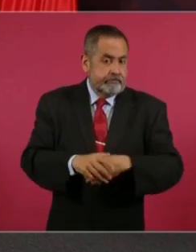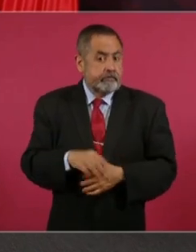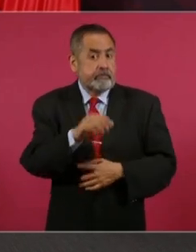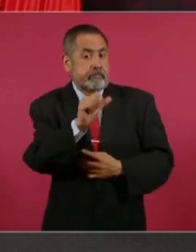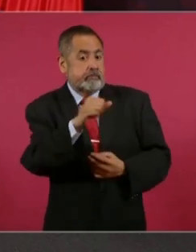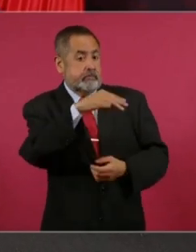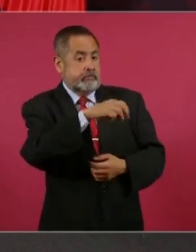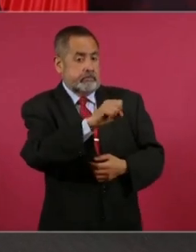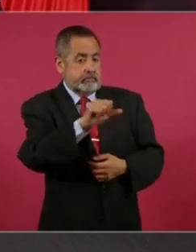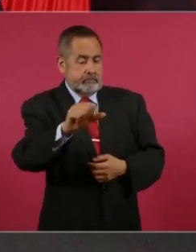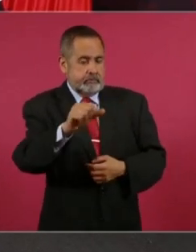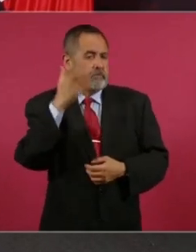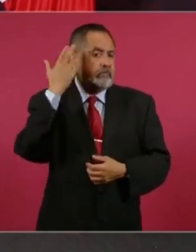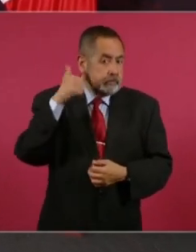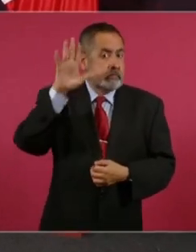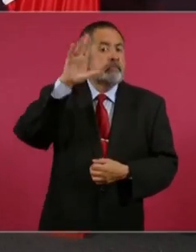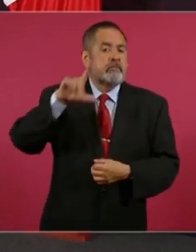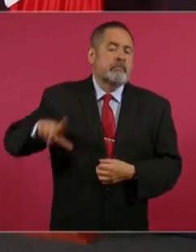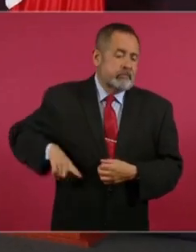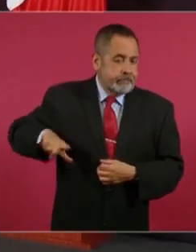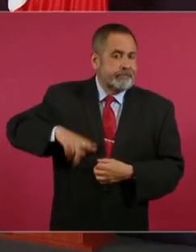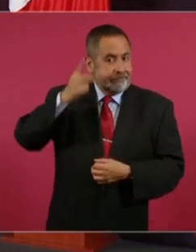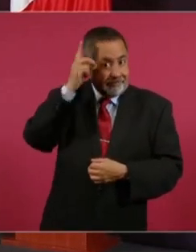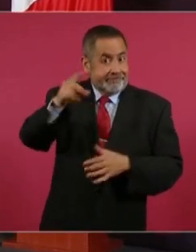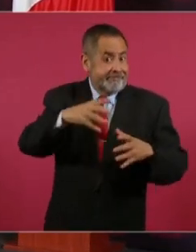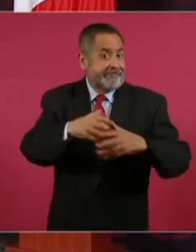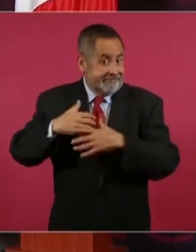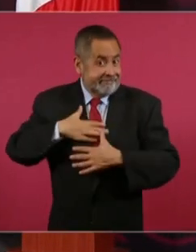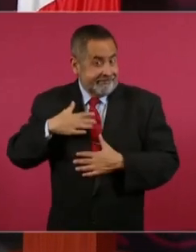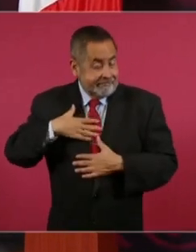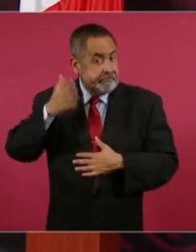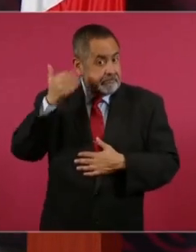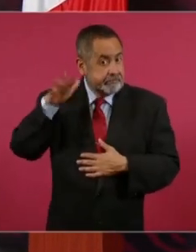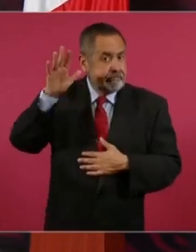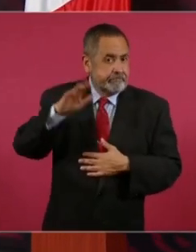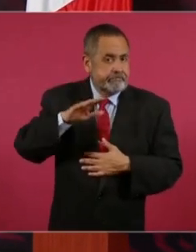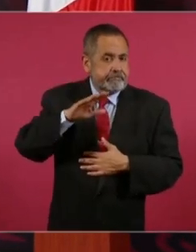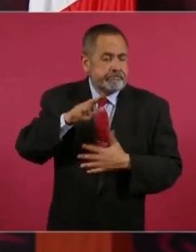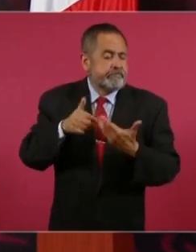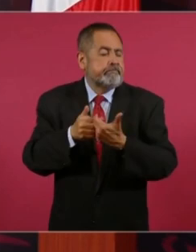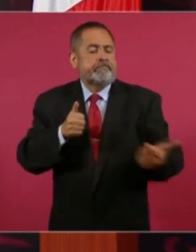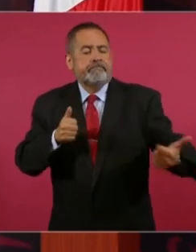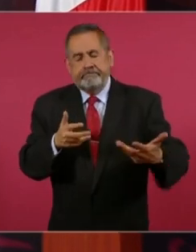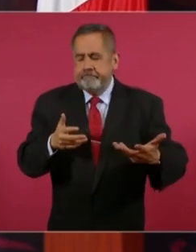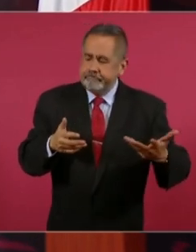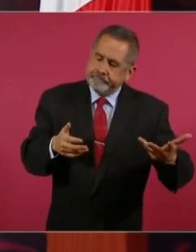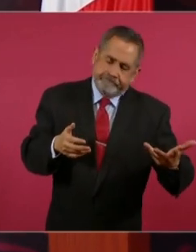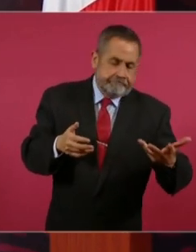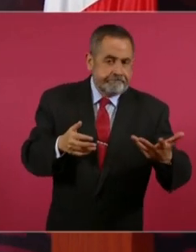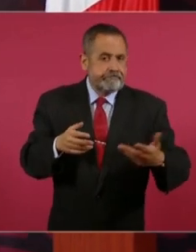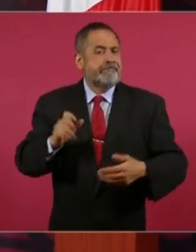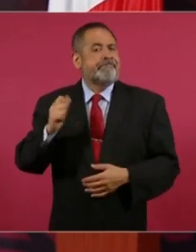AMSA era una empresa pública, volvemos a lo mismo. Entonces Salinas